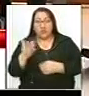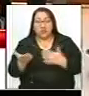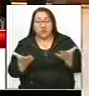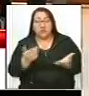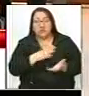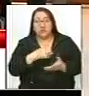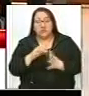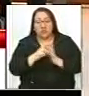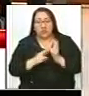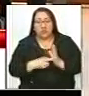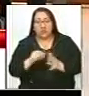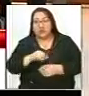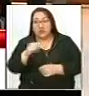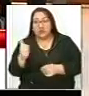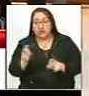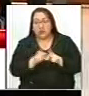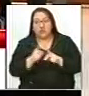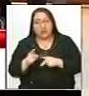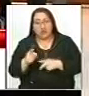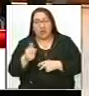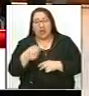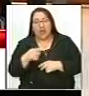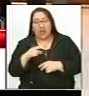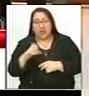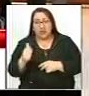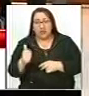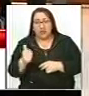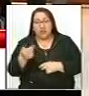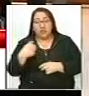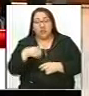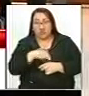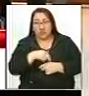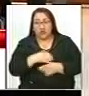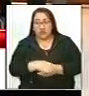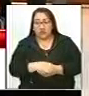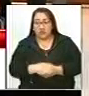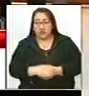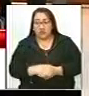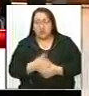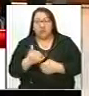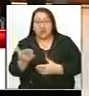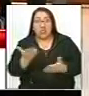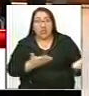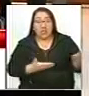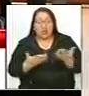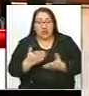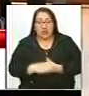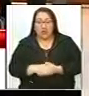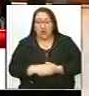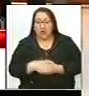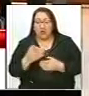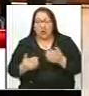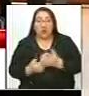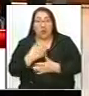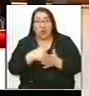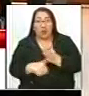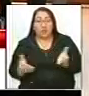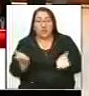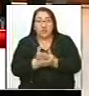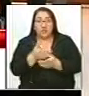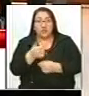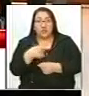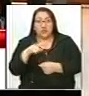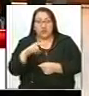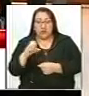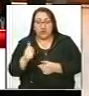gobierno regional y la otra parte también es la agencia. Nosotros hemos recibido una nueva carta de la agencia